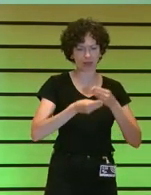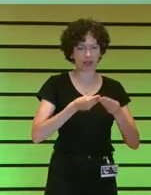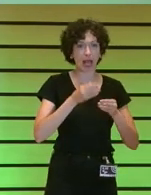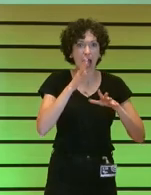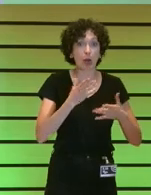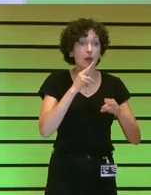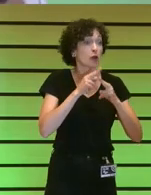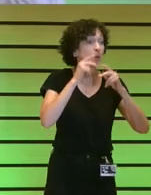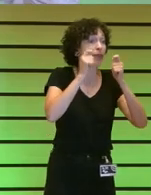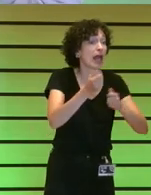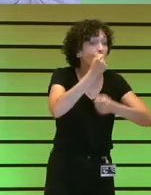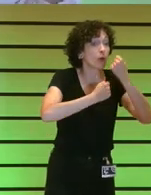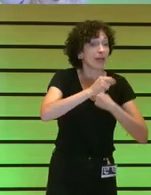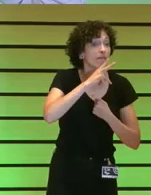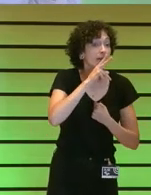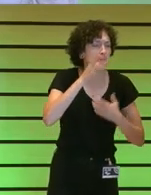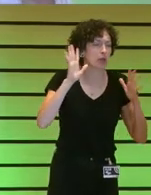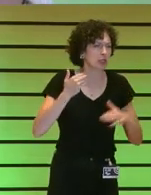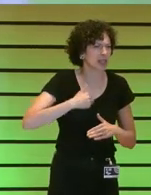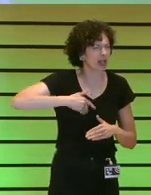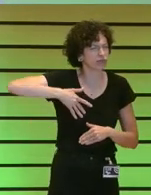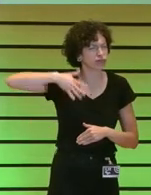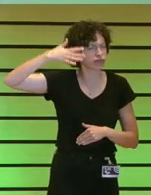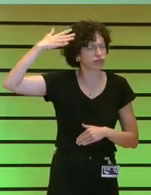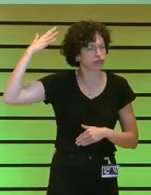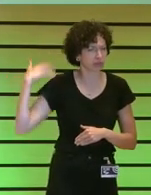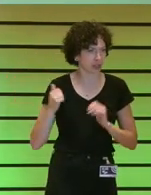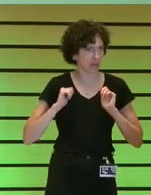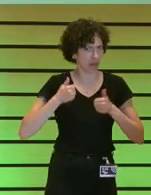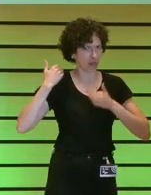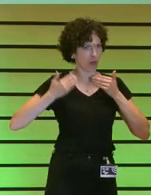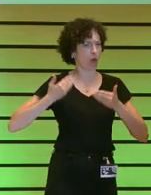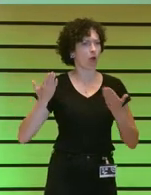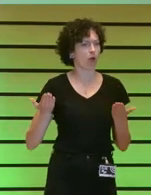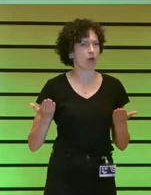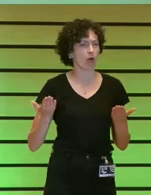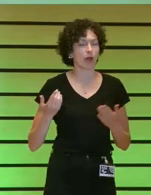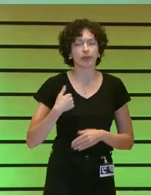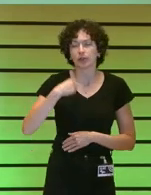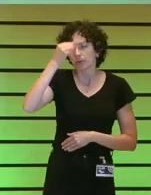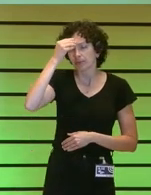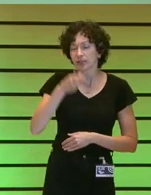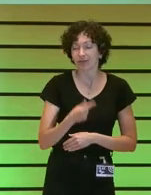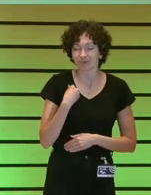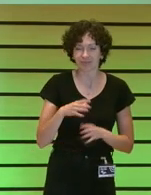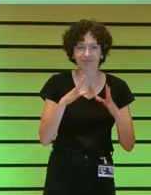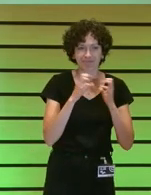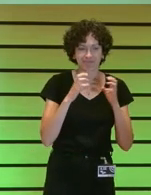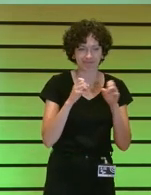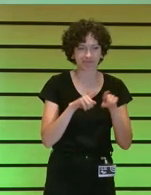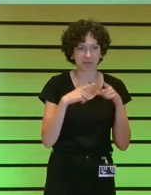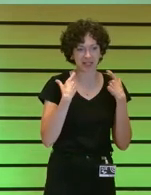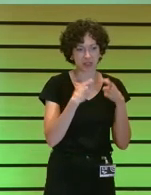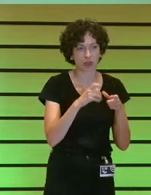economía verde pero que las lleváis haciendo hace muchísimos años no Por lo tanto Yo creo que esa ambición que tenéis como